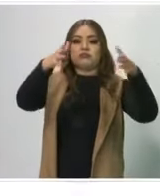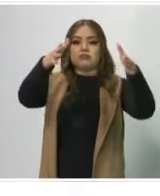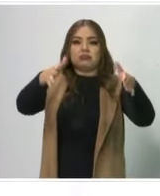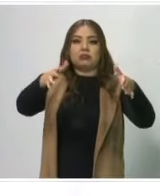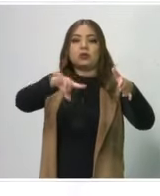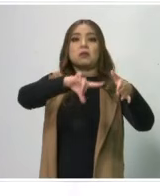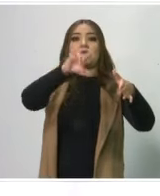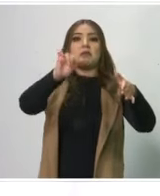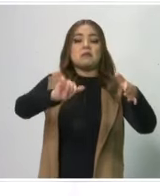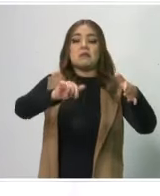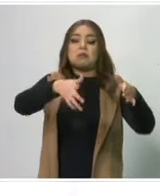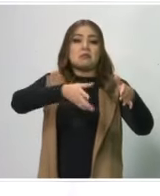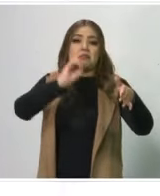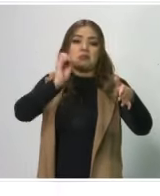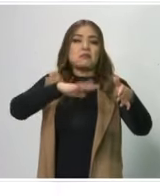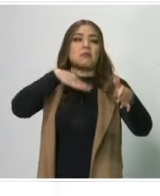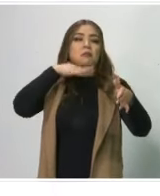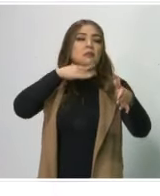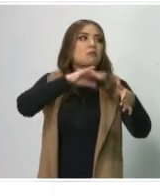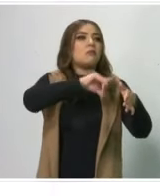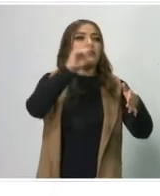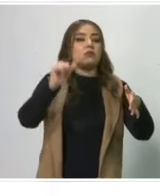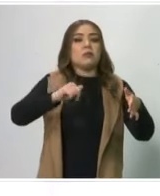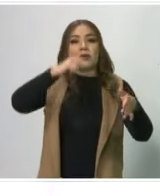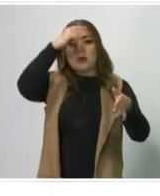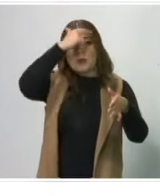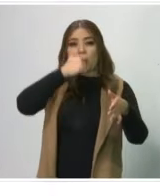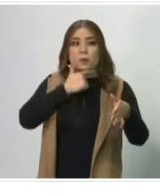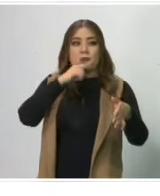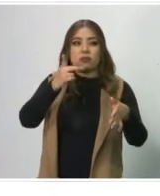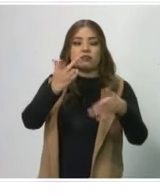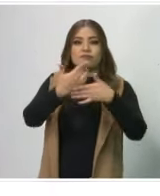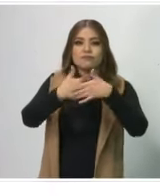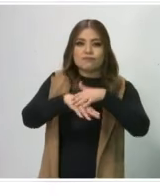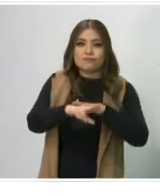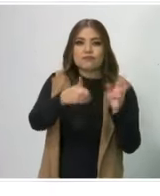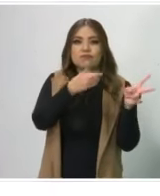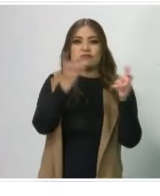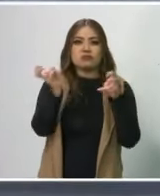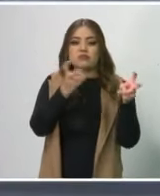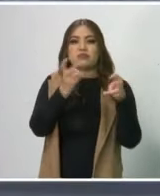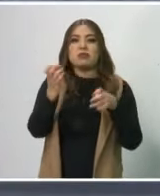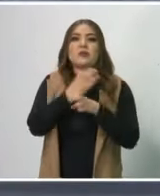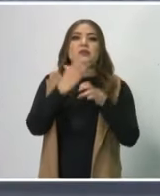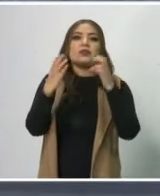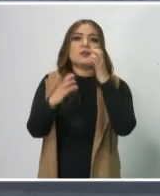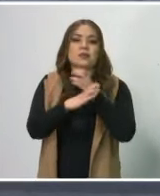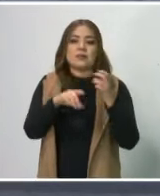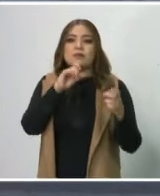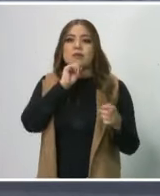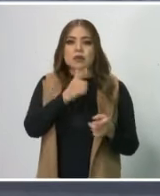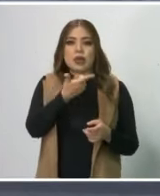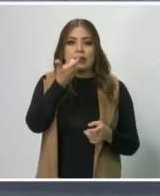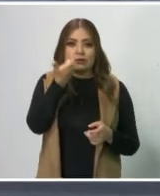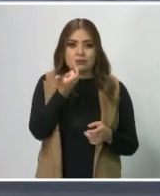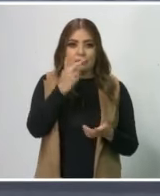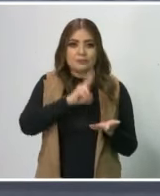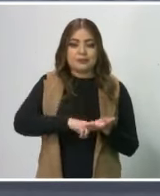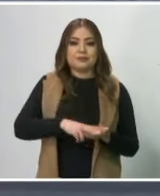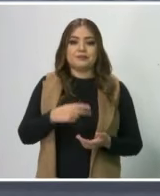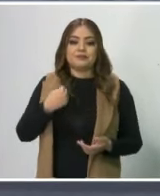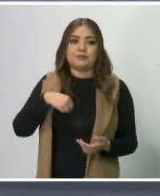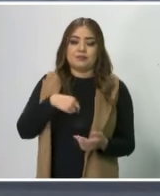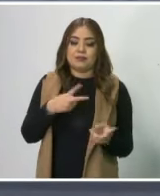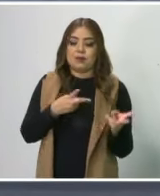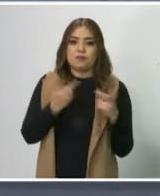qué horas más tarde los ladrones atacarían robándose producto y también dinero fimos este Víctimas de